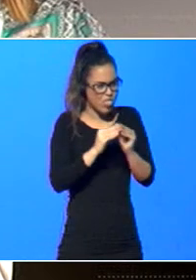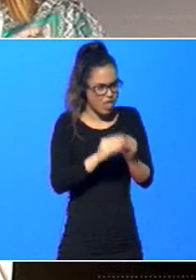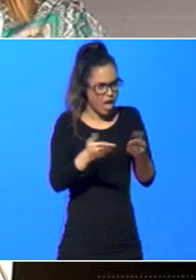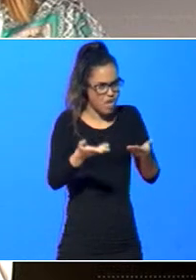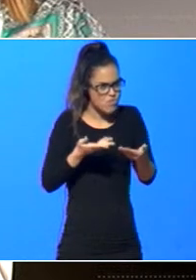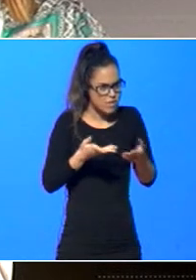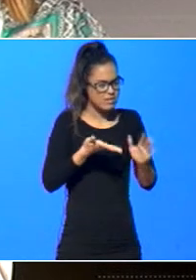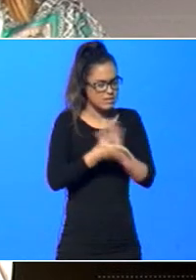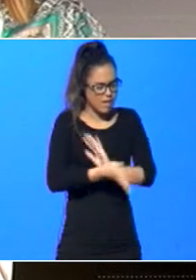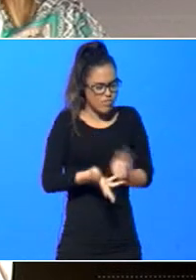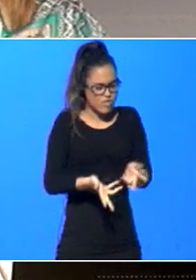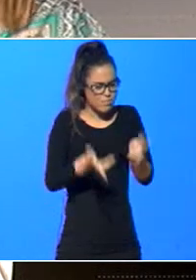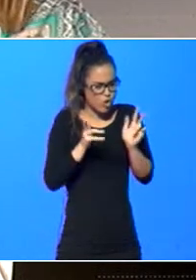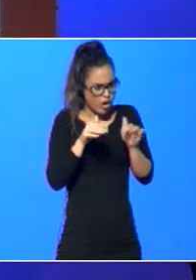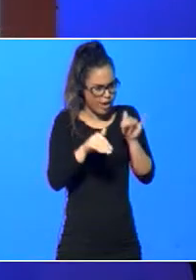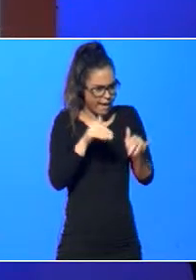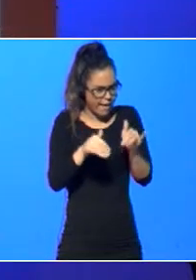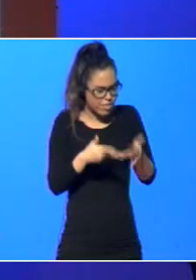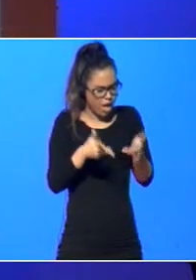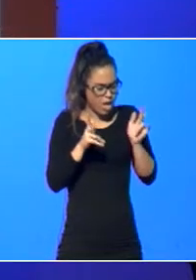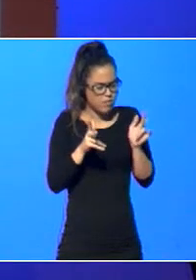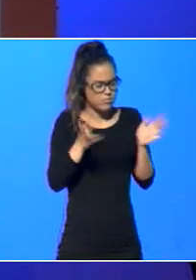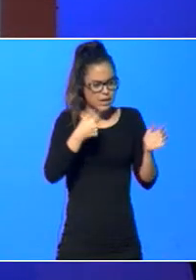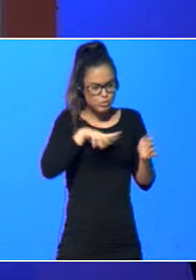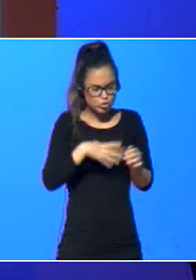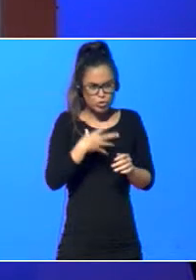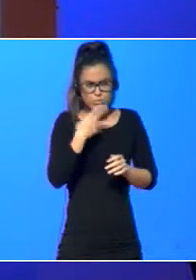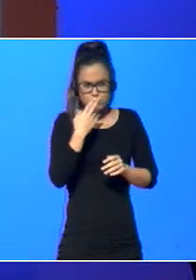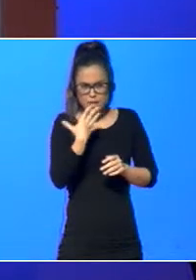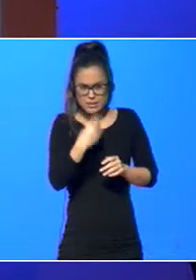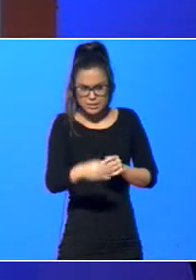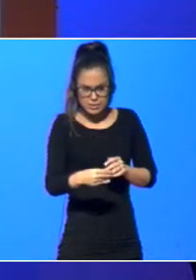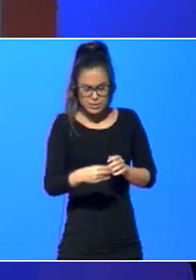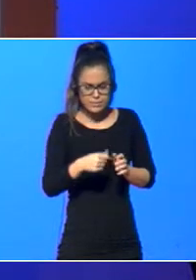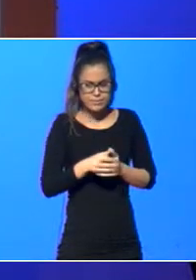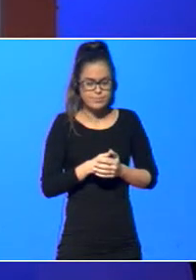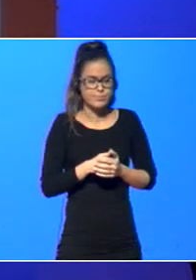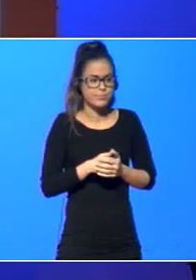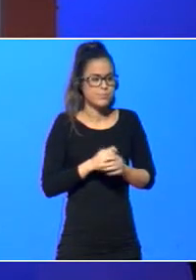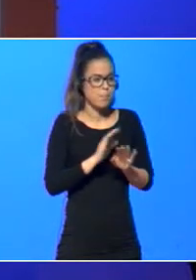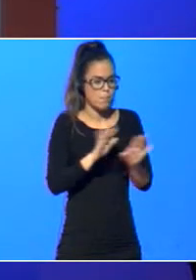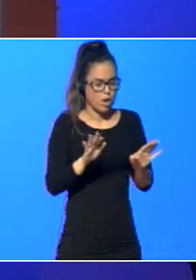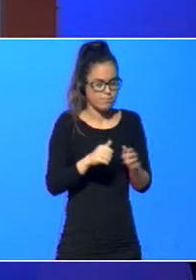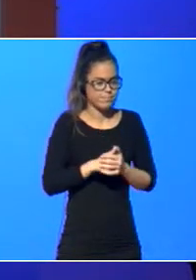me entiendan y tengan interés por entenderme. Eso es de Habermas, en fin. Bueno,